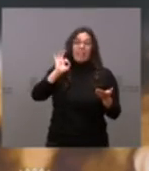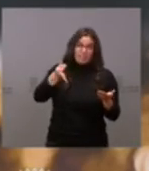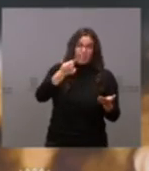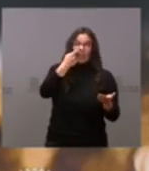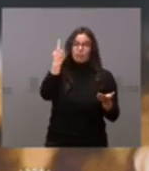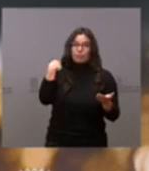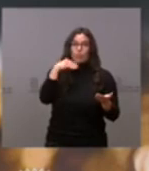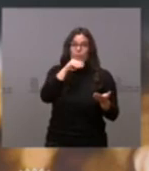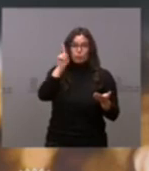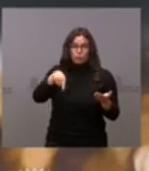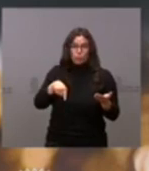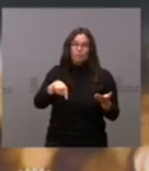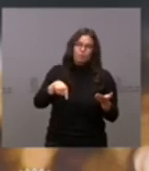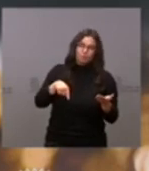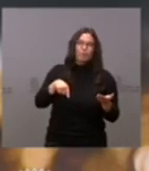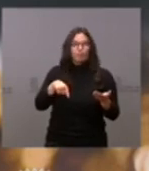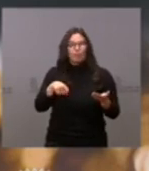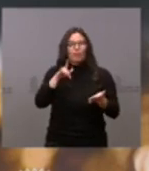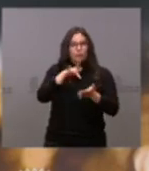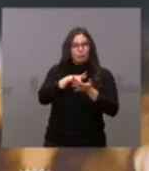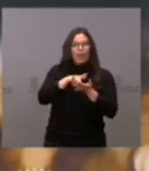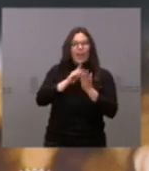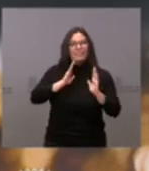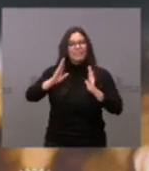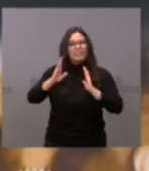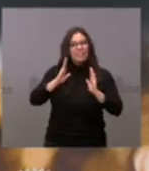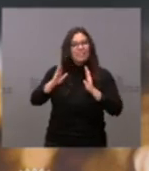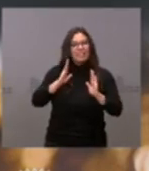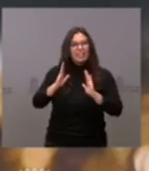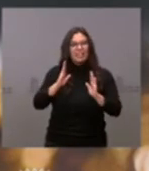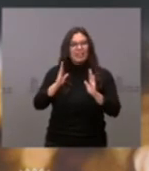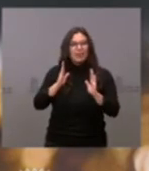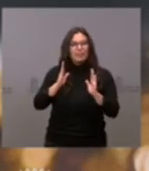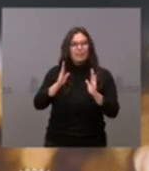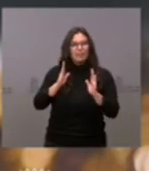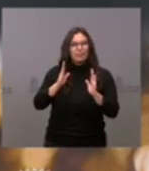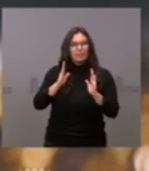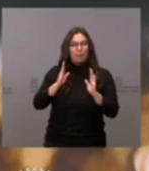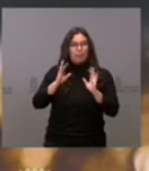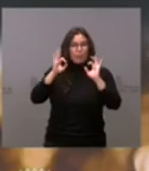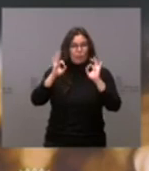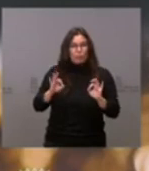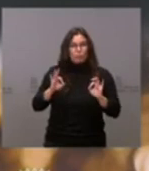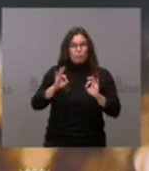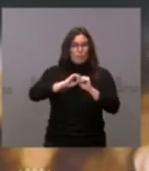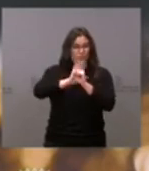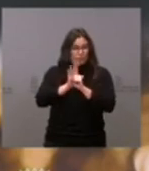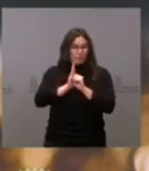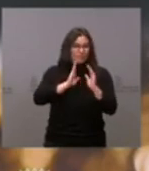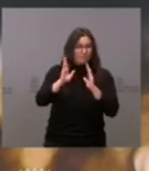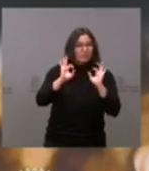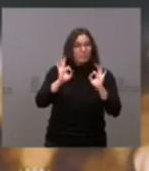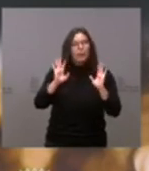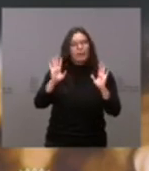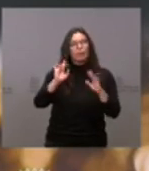año pasado estábamos en fase de plena fase de la pandemia pero